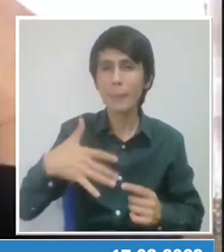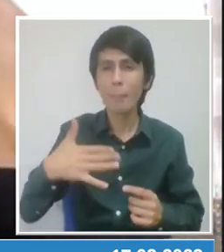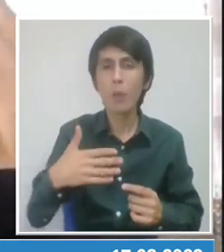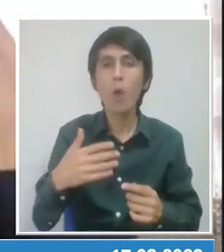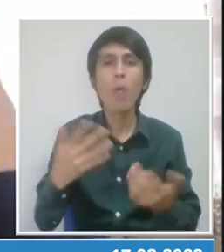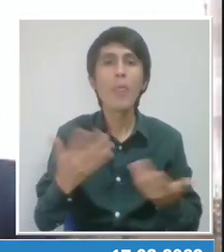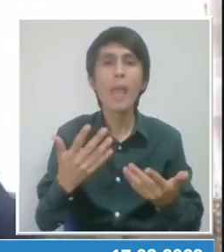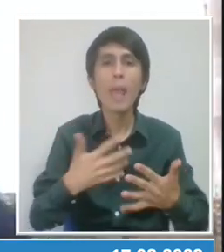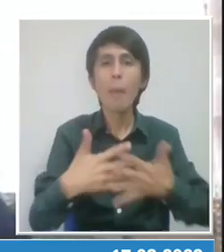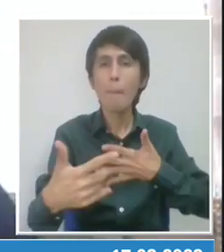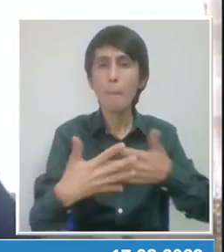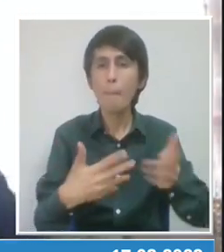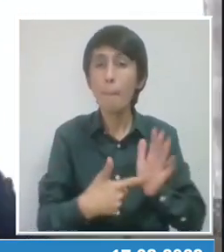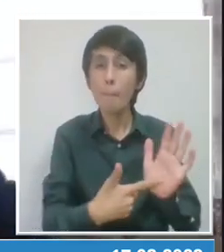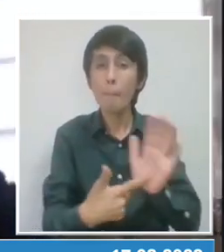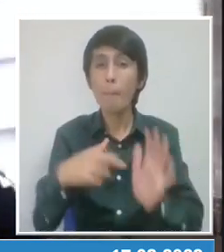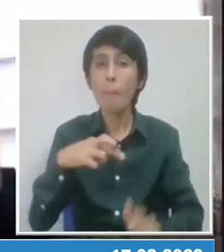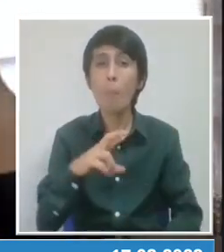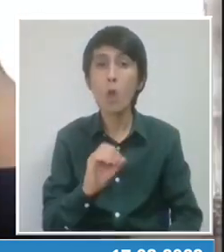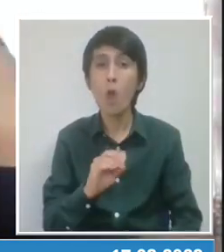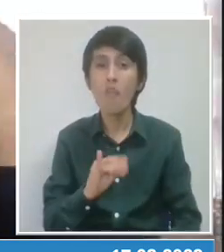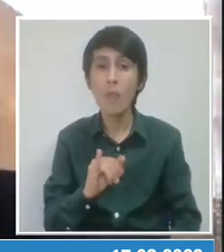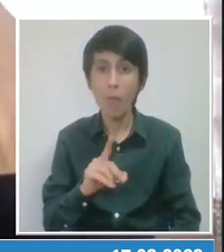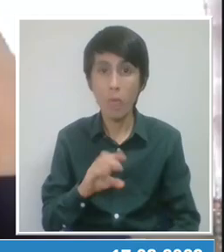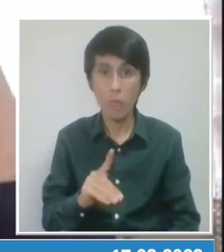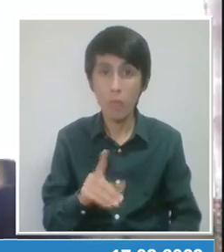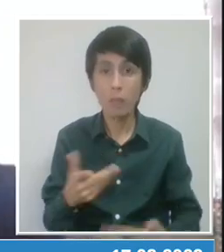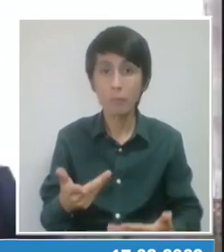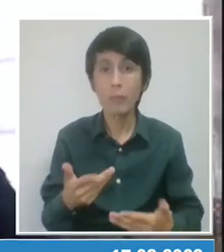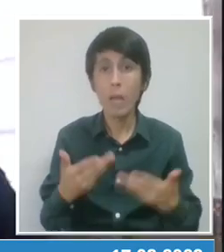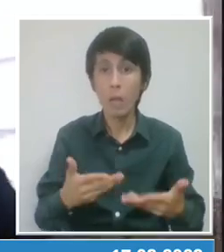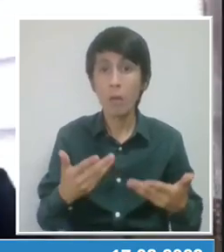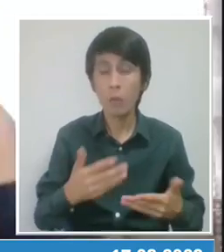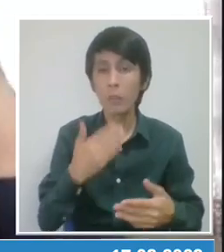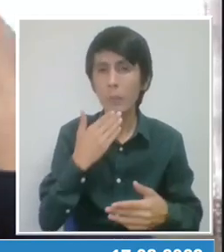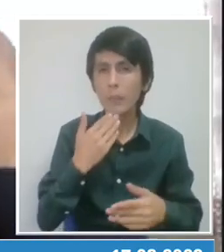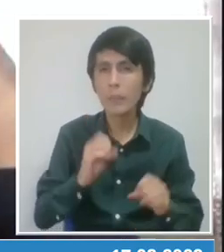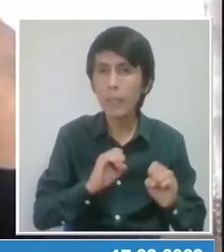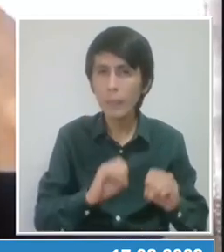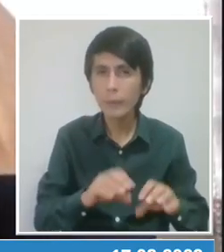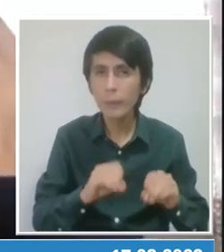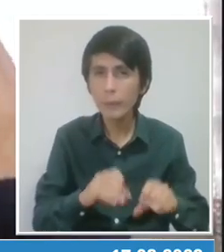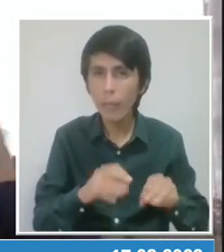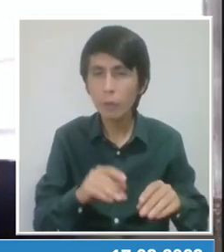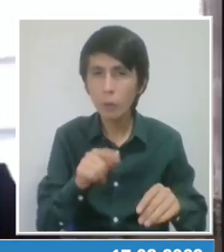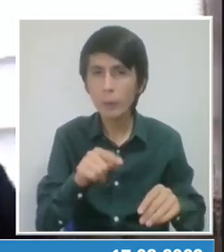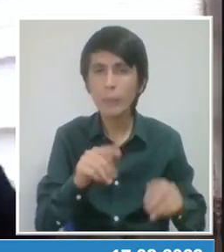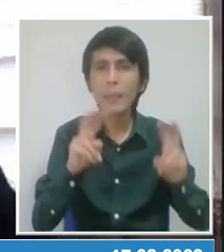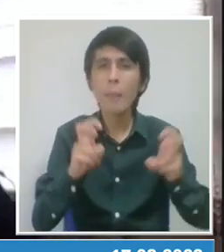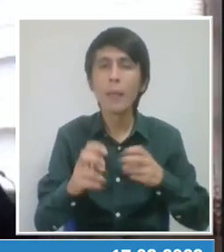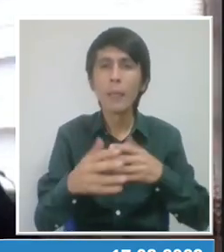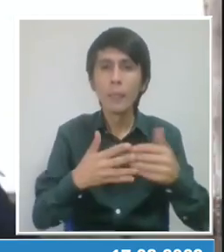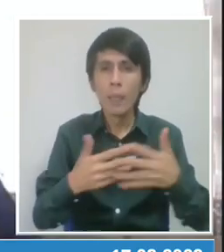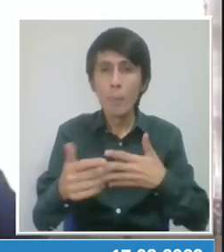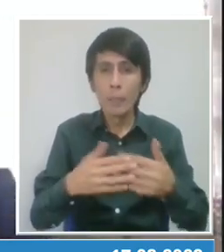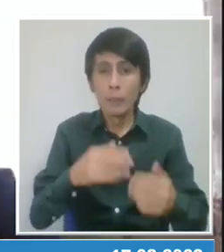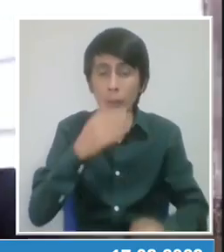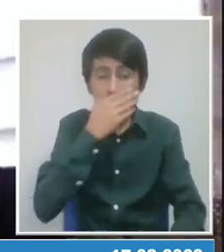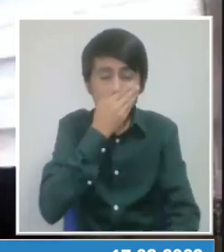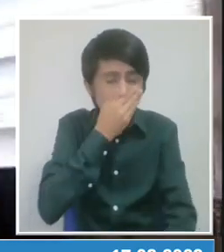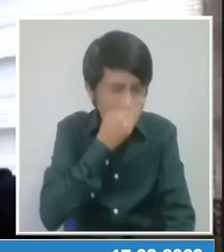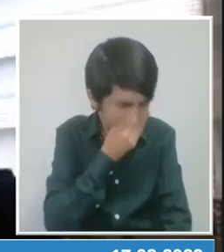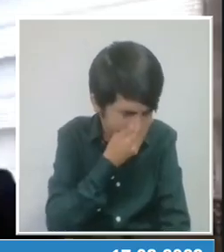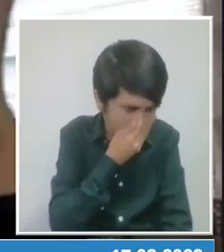de no corrupción que se están ensayando también alrededor del mundo, los principios de transparencia u otro tipo